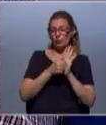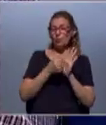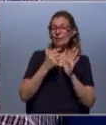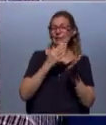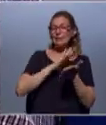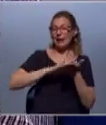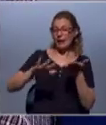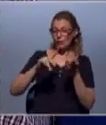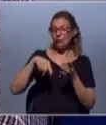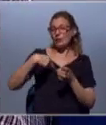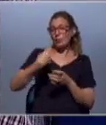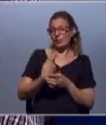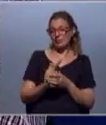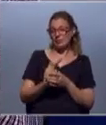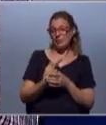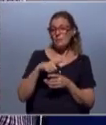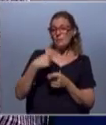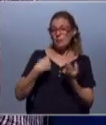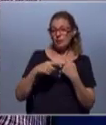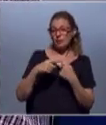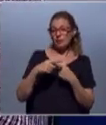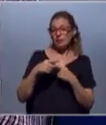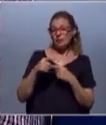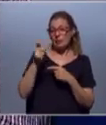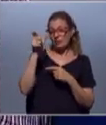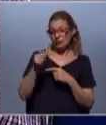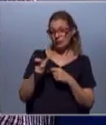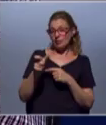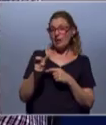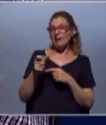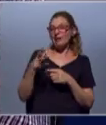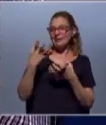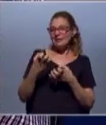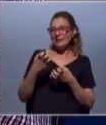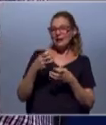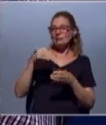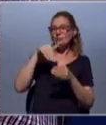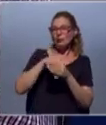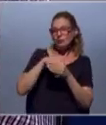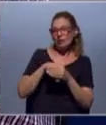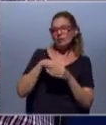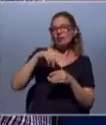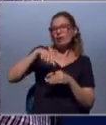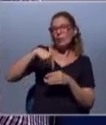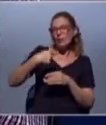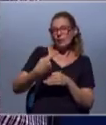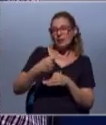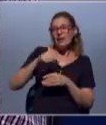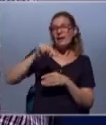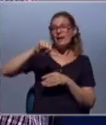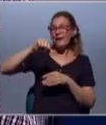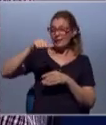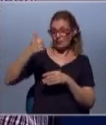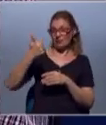pero qué pasó con el artículo la ciudadanía se movilizó y lo sometió referencia y algunos de esos artículos el referéndum que ganó